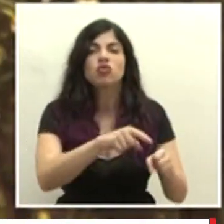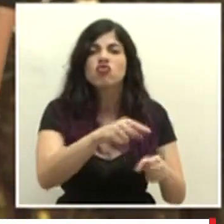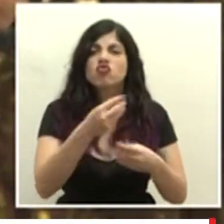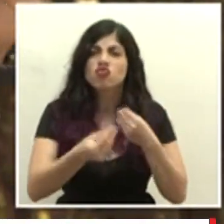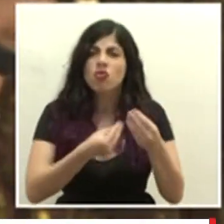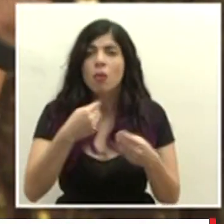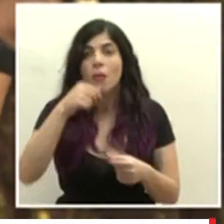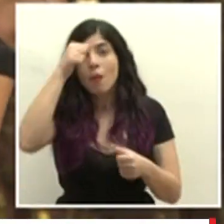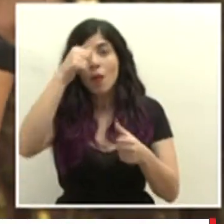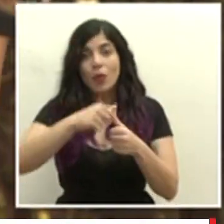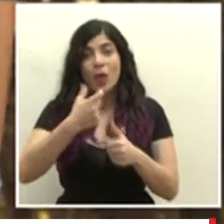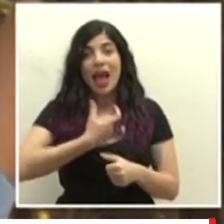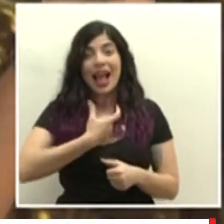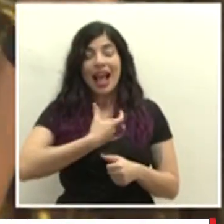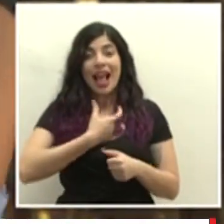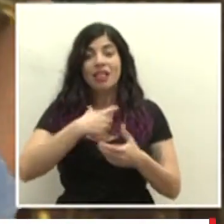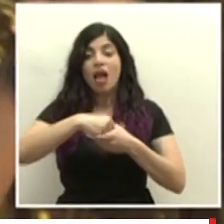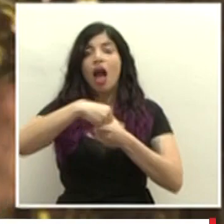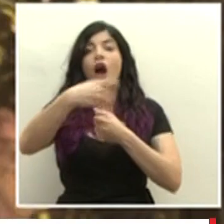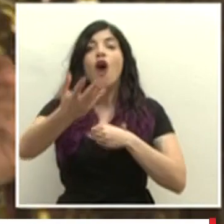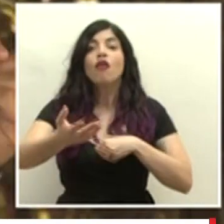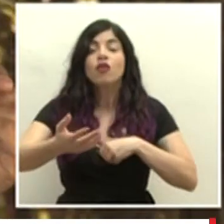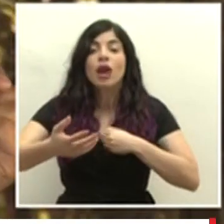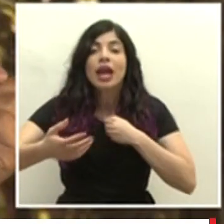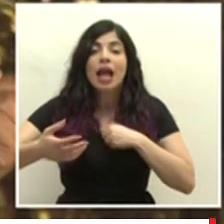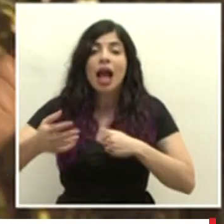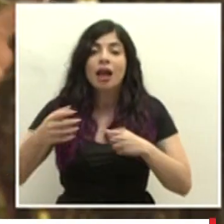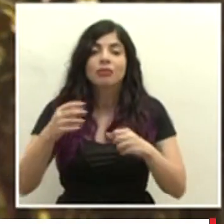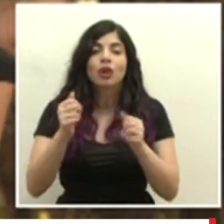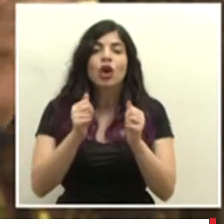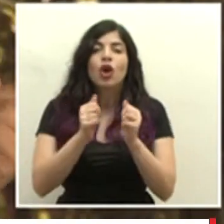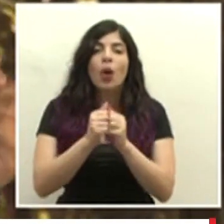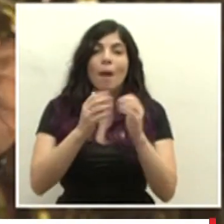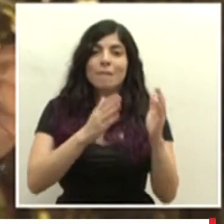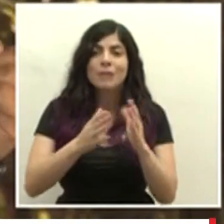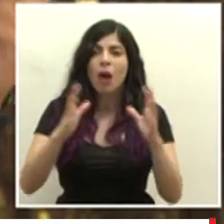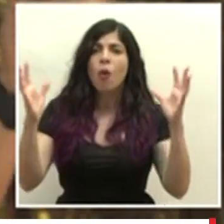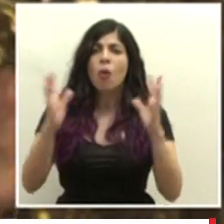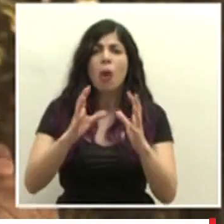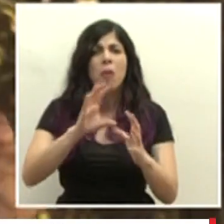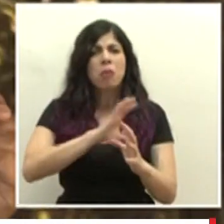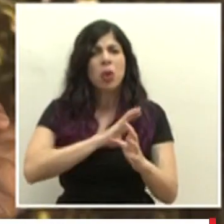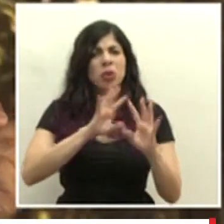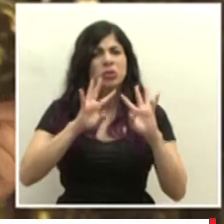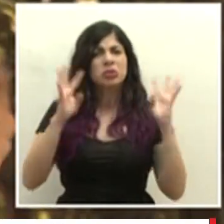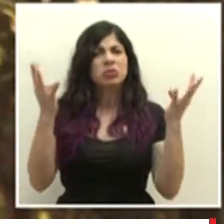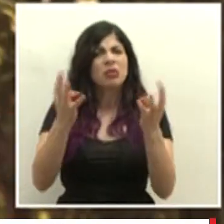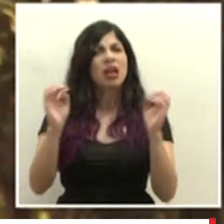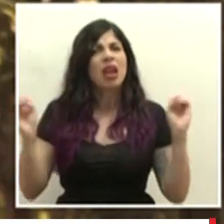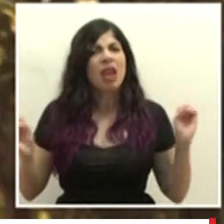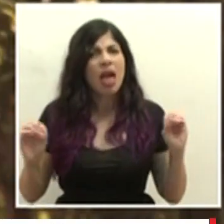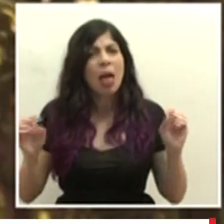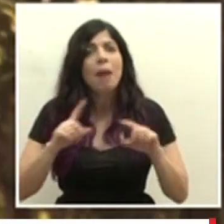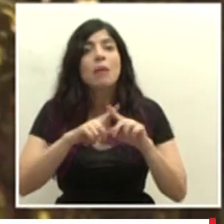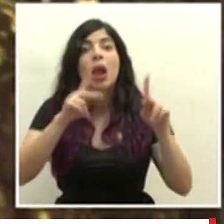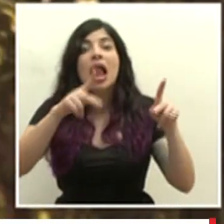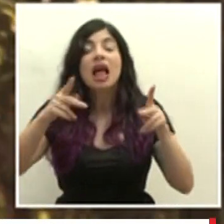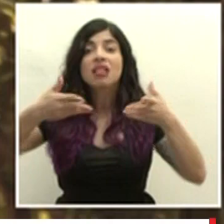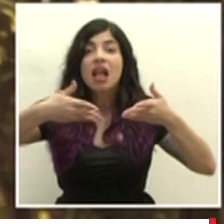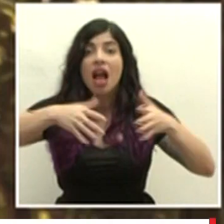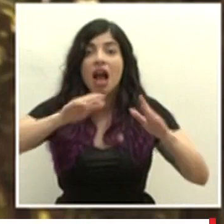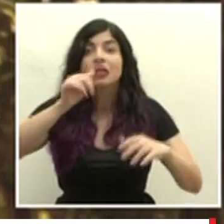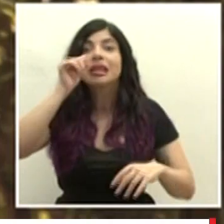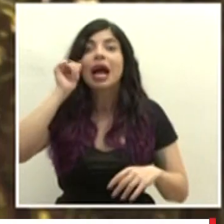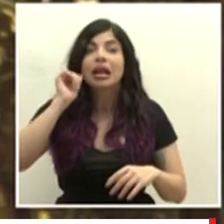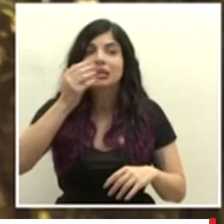recuerdo que los alcaldes se aglomeraron afuera con empleados municipales del Congreso y nunca vi policías rodeándolos, pero a la gente en vía pública ayer